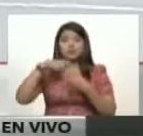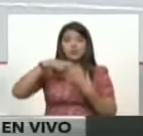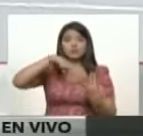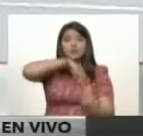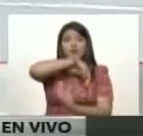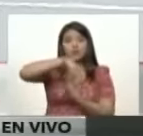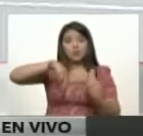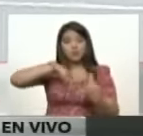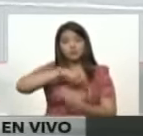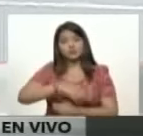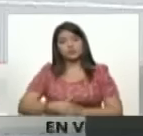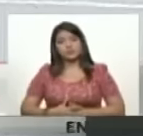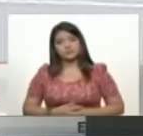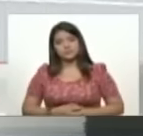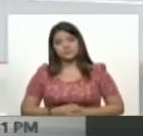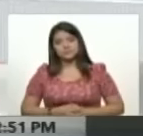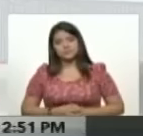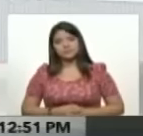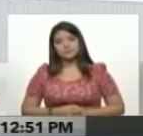revolucionaria.